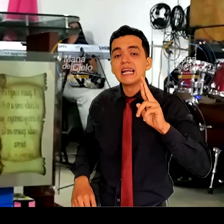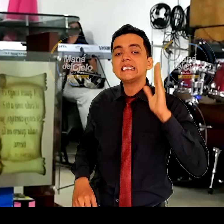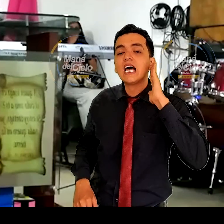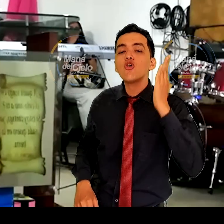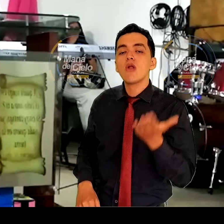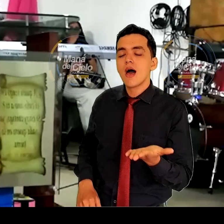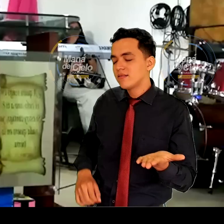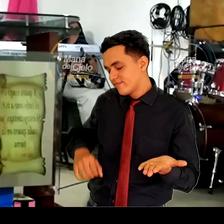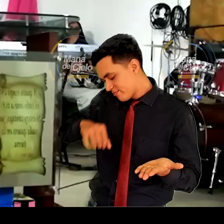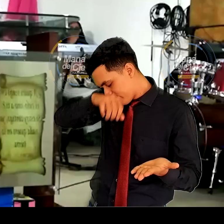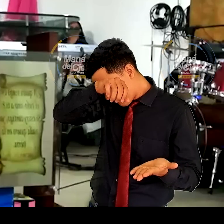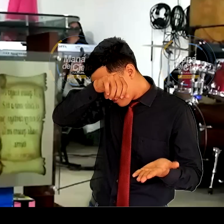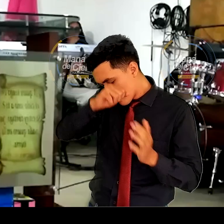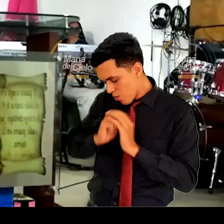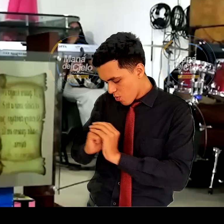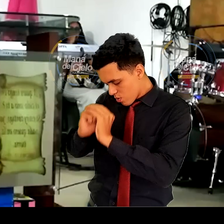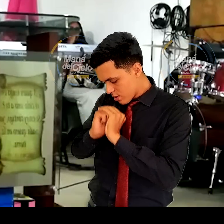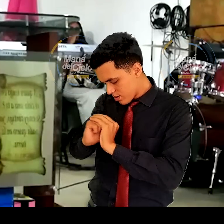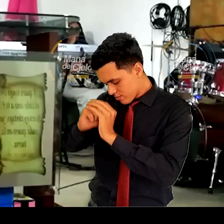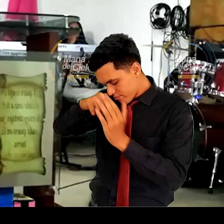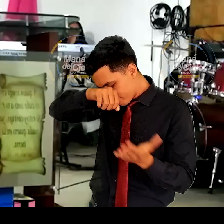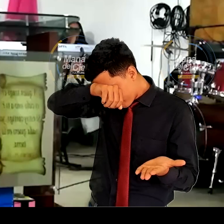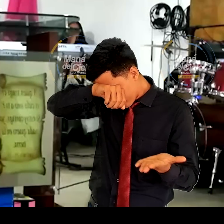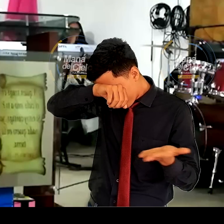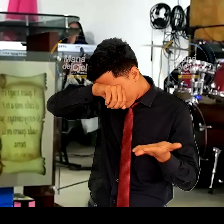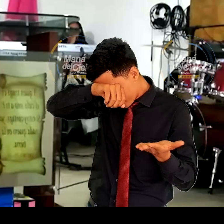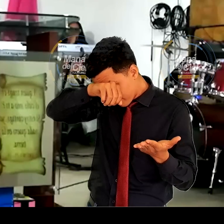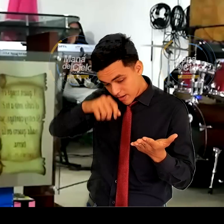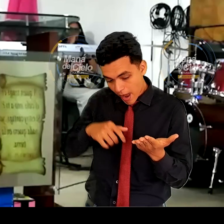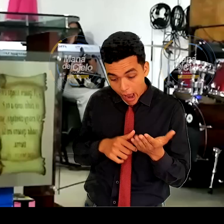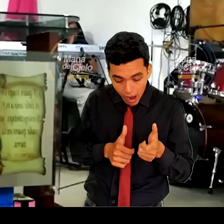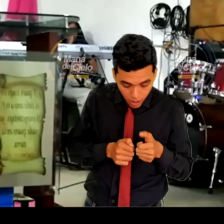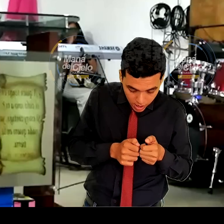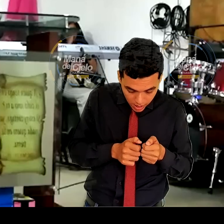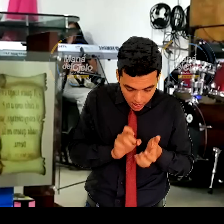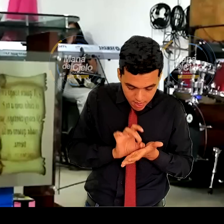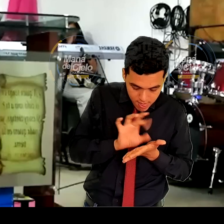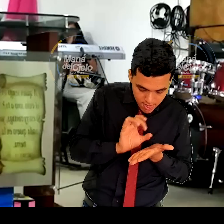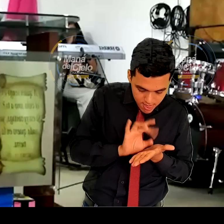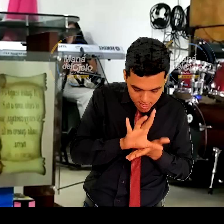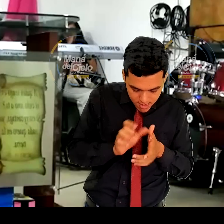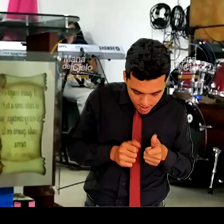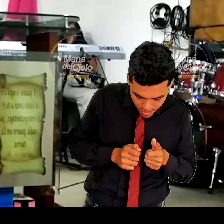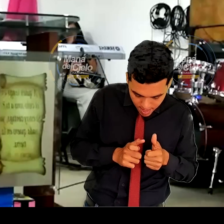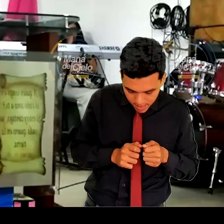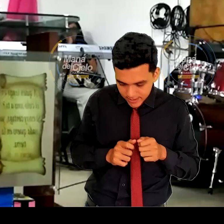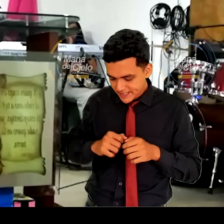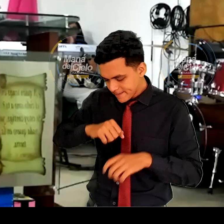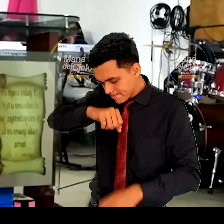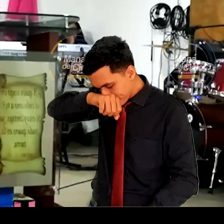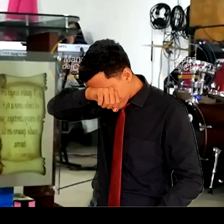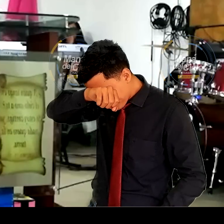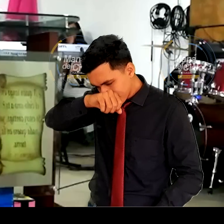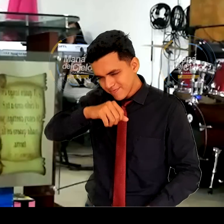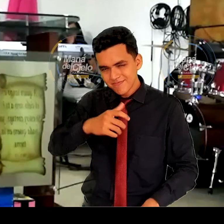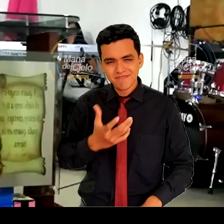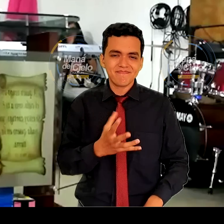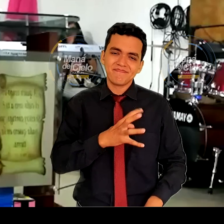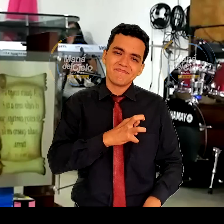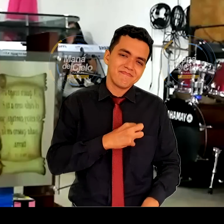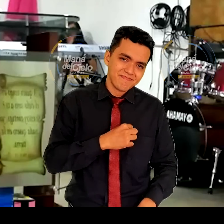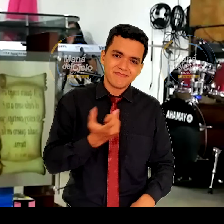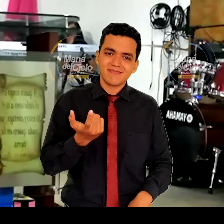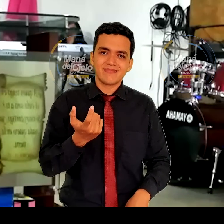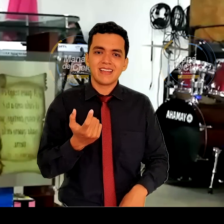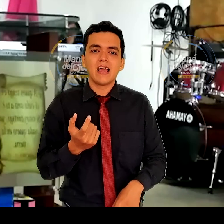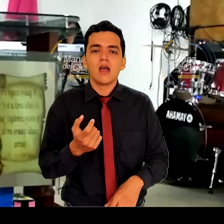olvidado apagar ese aparato. Y cuando me arrodillé, me tembló y dije: Señor, qué vergüenza, es lo que más ataco. ¿Cómo es? Y de una vez lo apagué. Hermanos, es triste que muchas veces nos